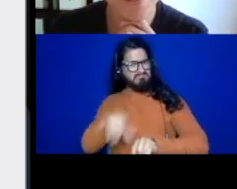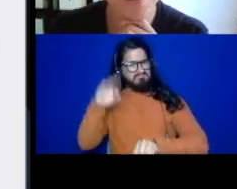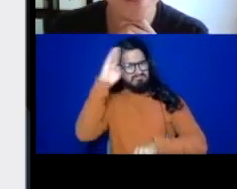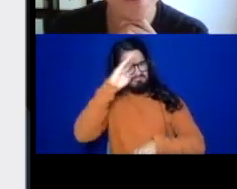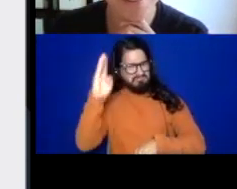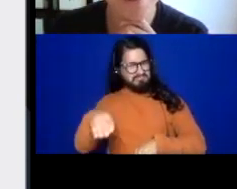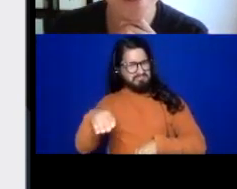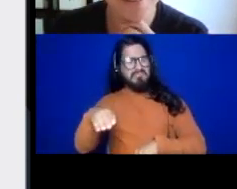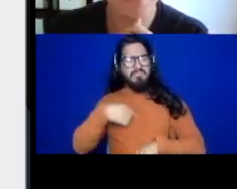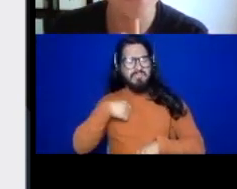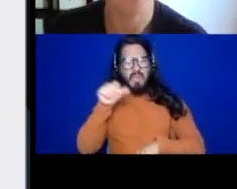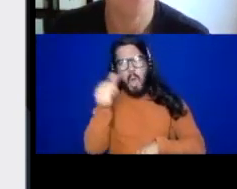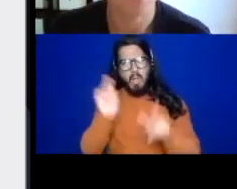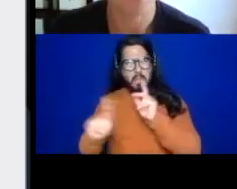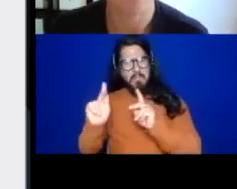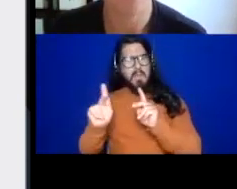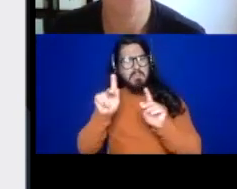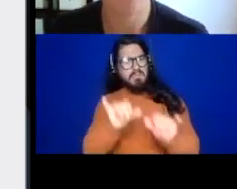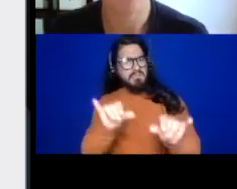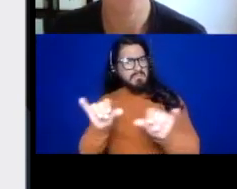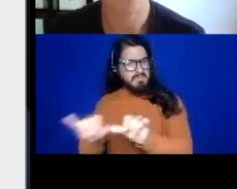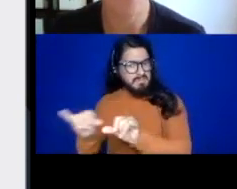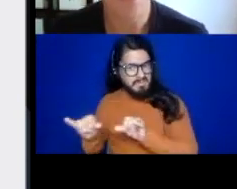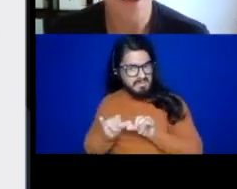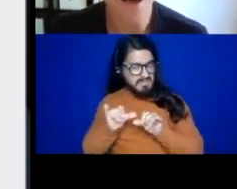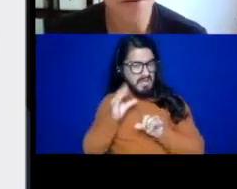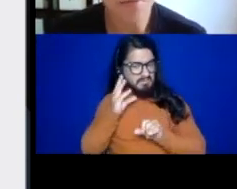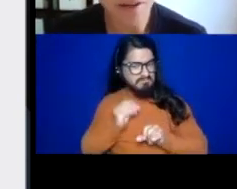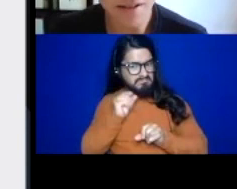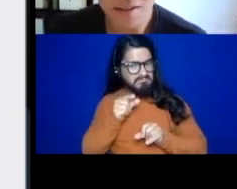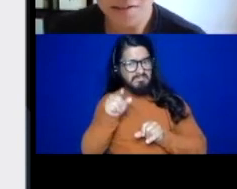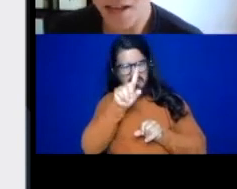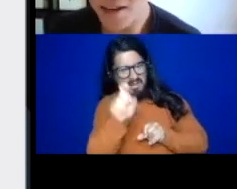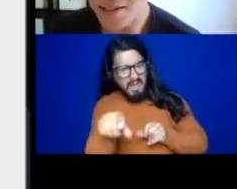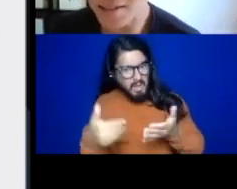hacer Google, pero alguna gente también lo recibió. Pero esto es algo nuevo, ¿o qué?